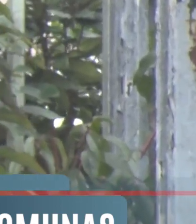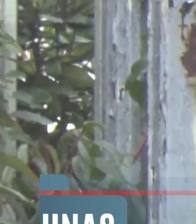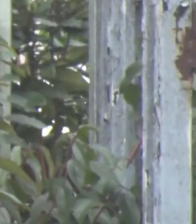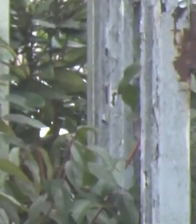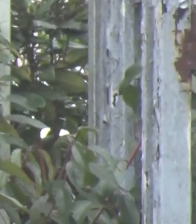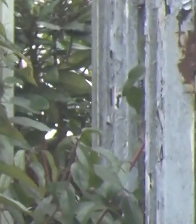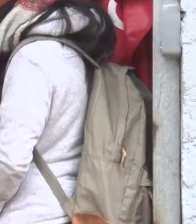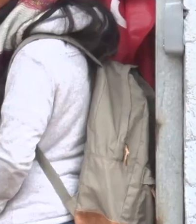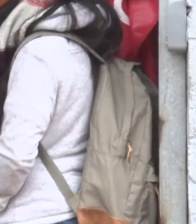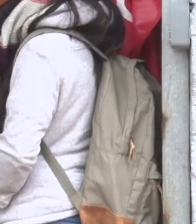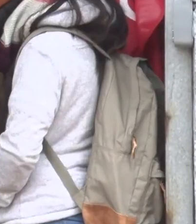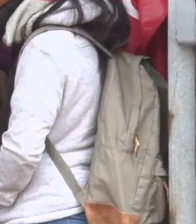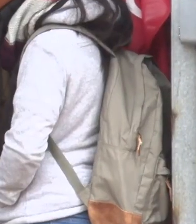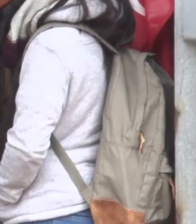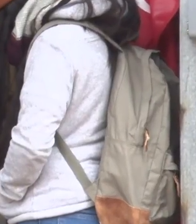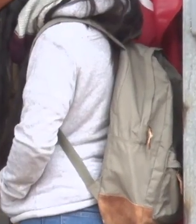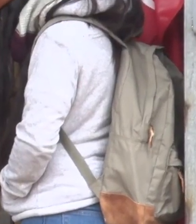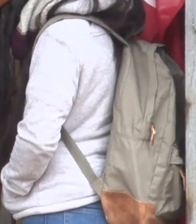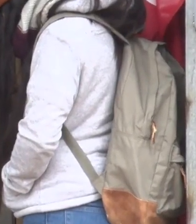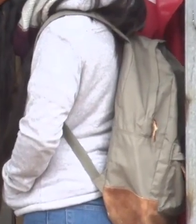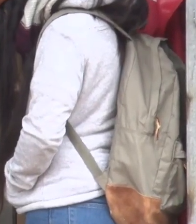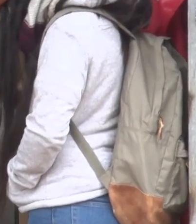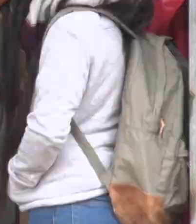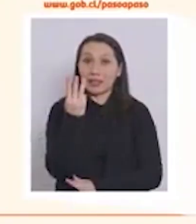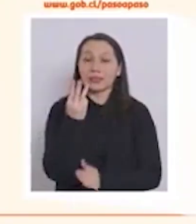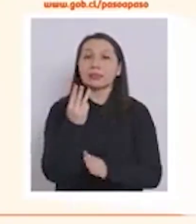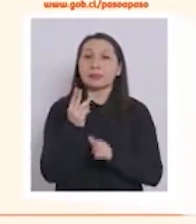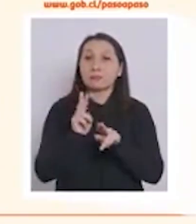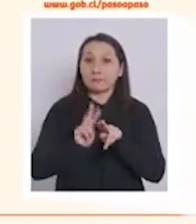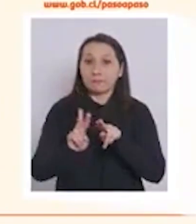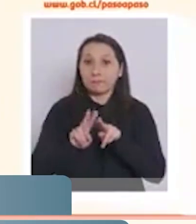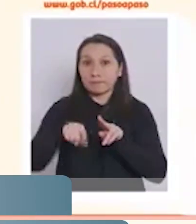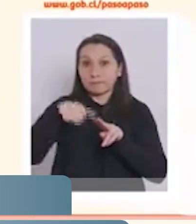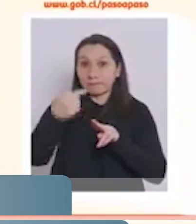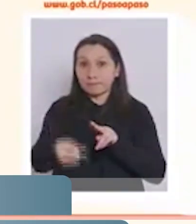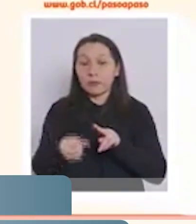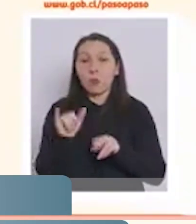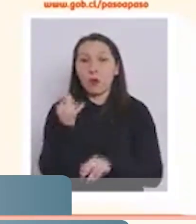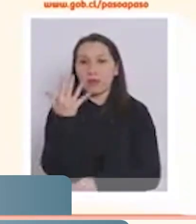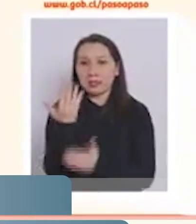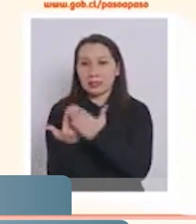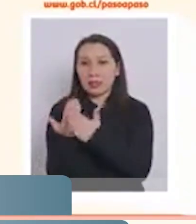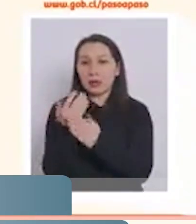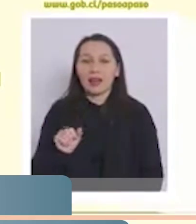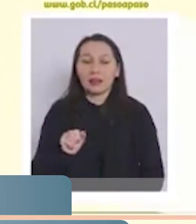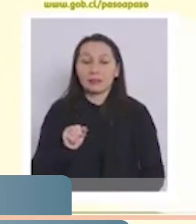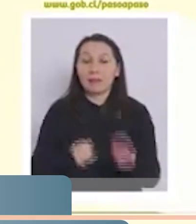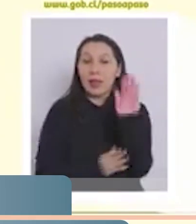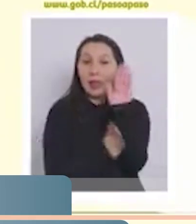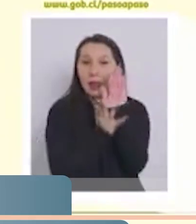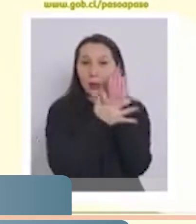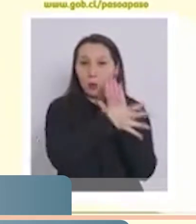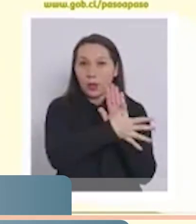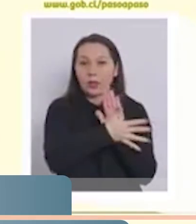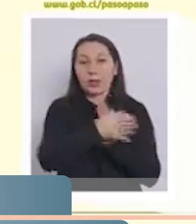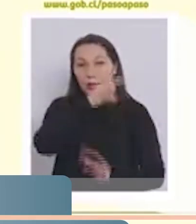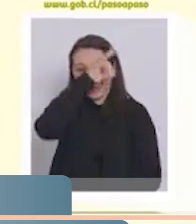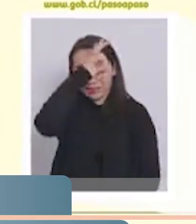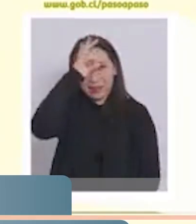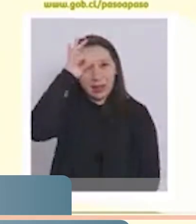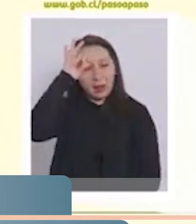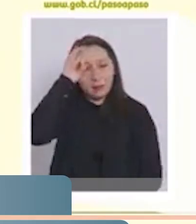de la región avanzan la preparación todos a partir del día jueves a las 5 de la mañana en la región de la